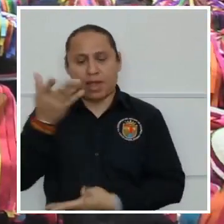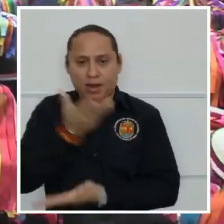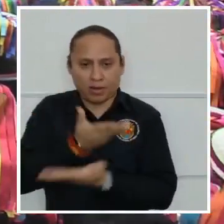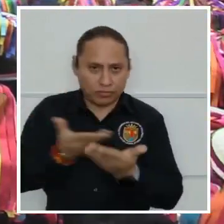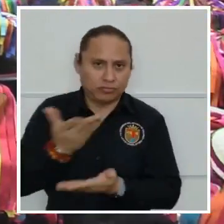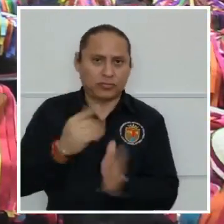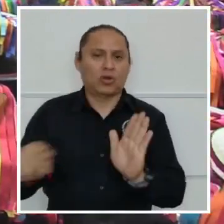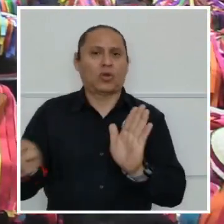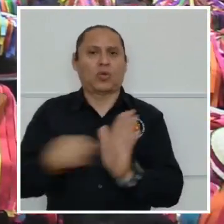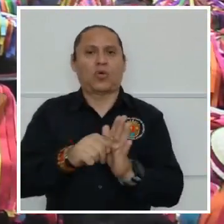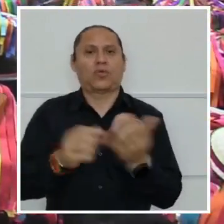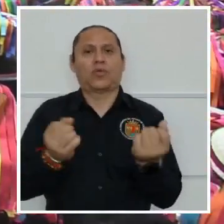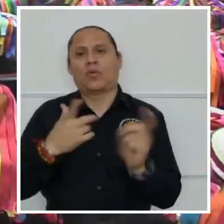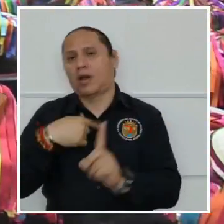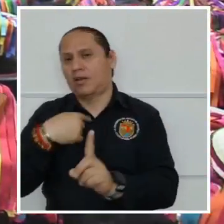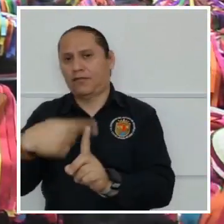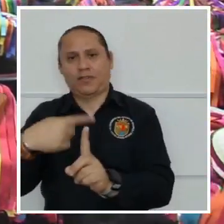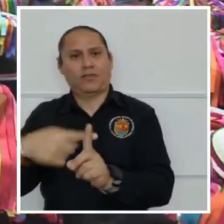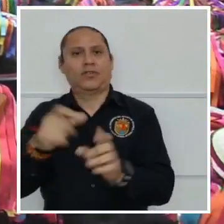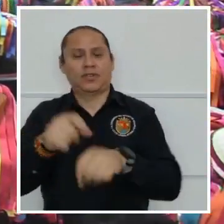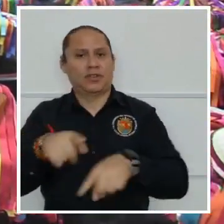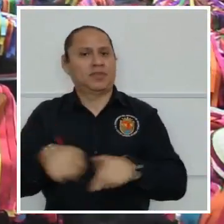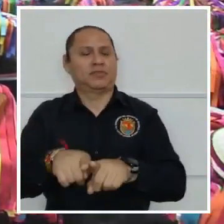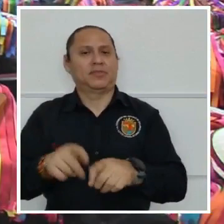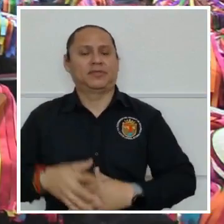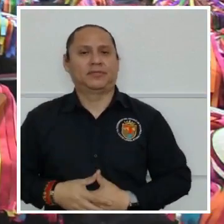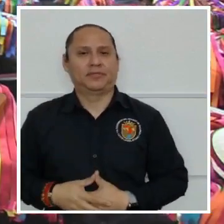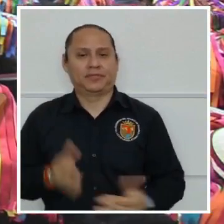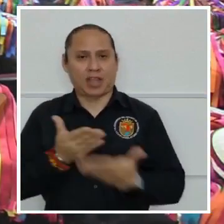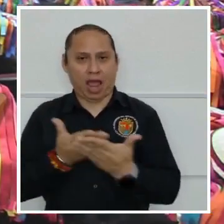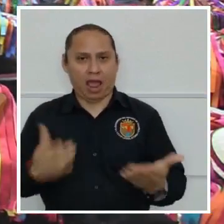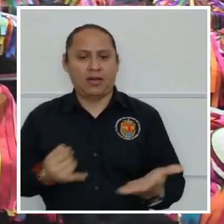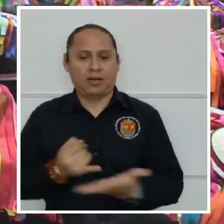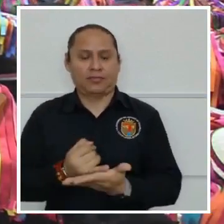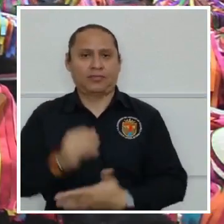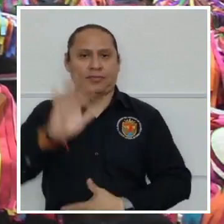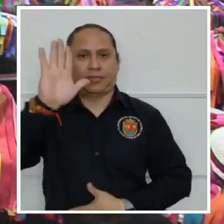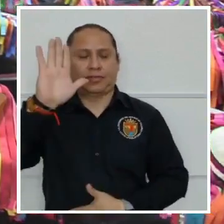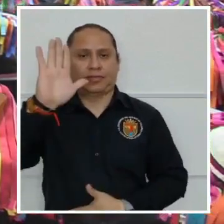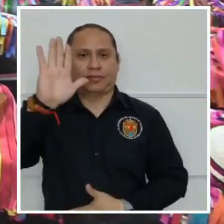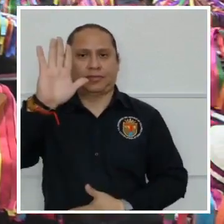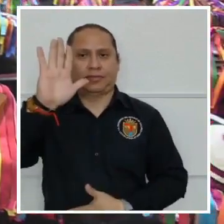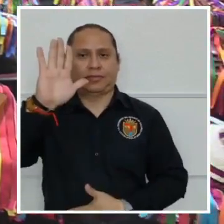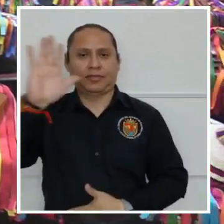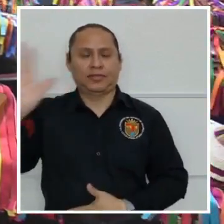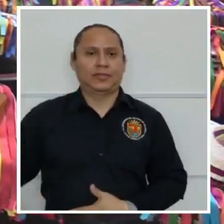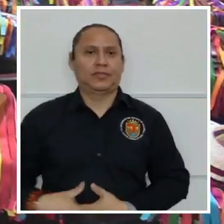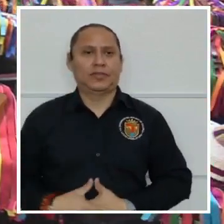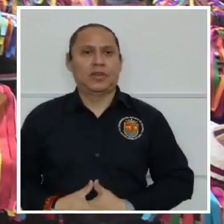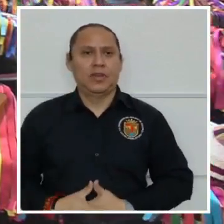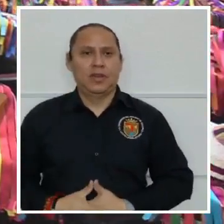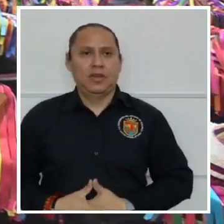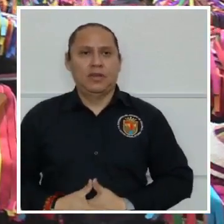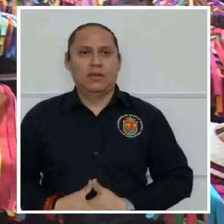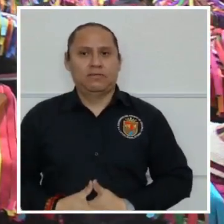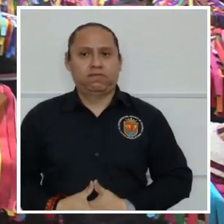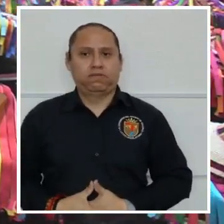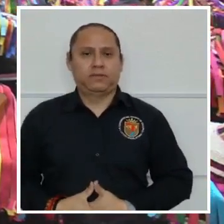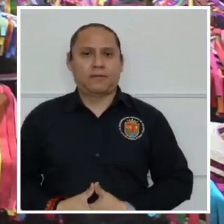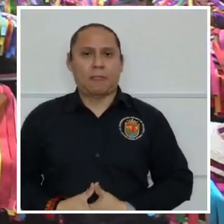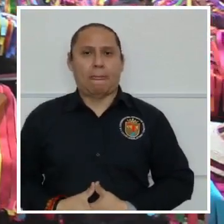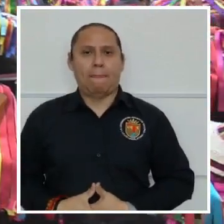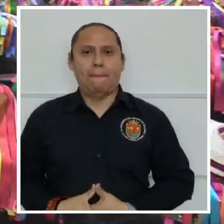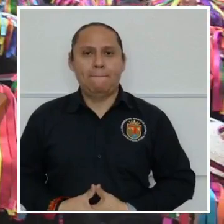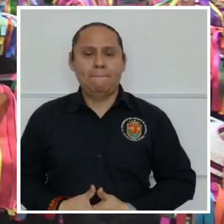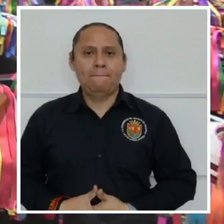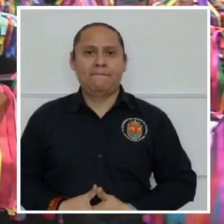palabra para argumentar en contra o a favor del mismo, sírvase manifestarlo en este momento levantando la mano.